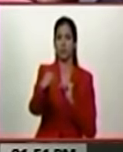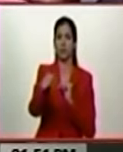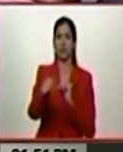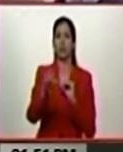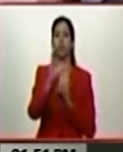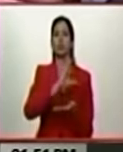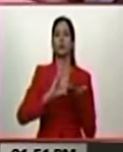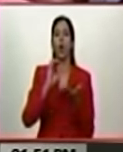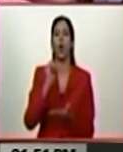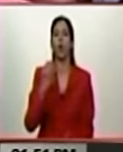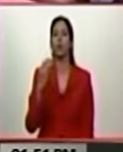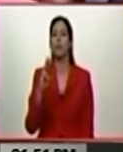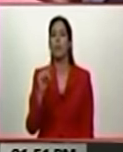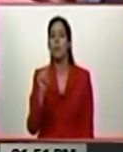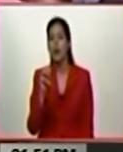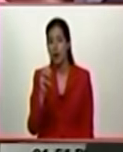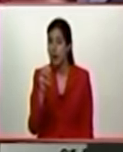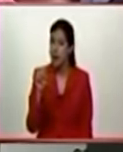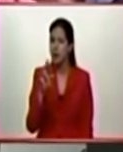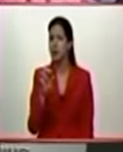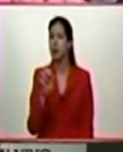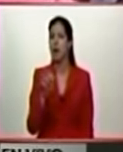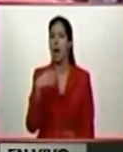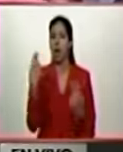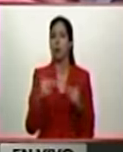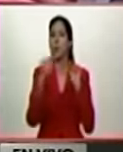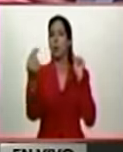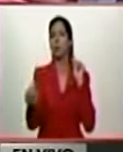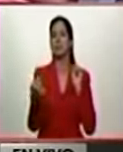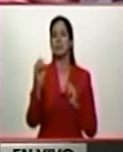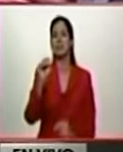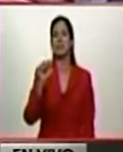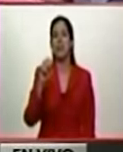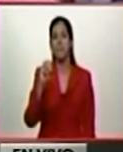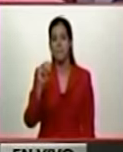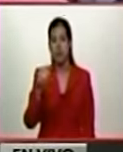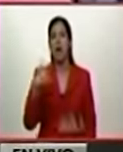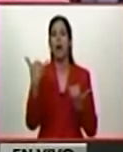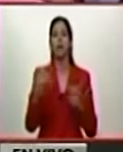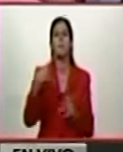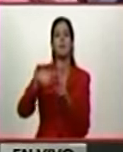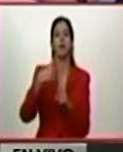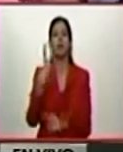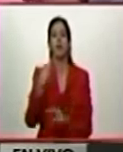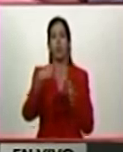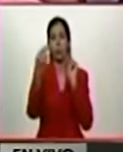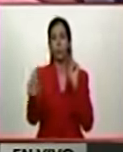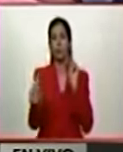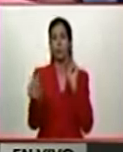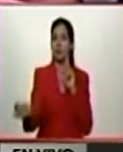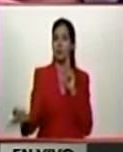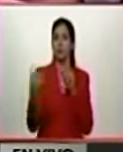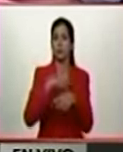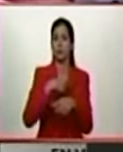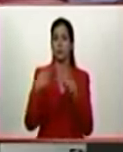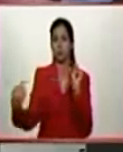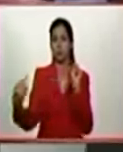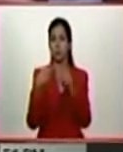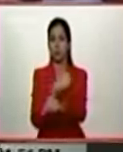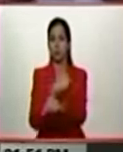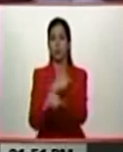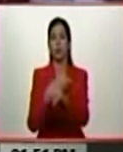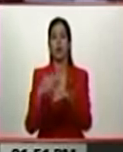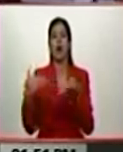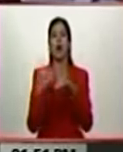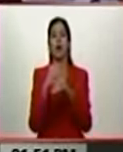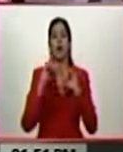Tuy, luego el puente del Samán, y hoy estamos inaugurando 2 puentes que son la ida y la venida de la autopista Gran